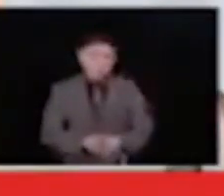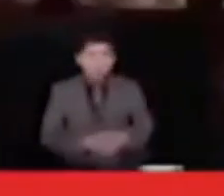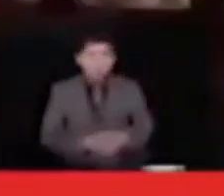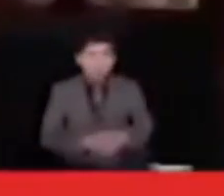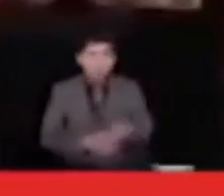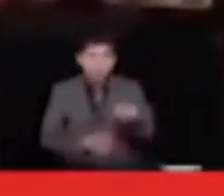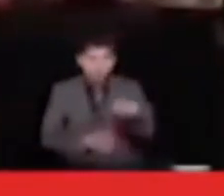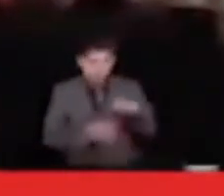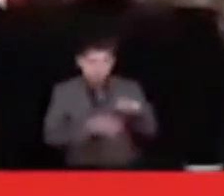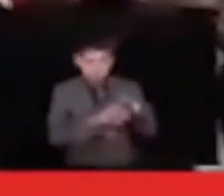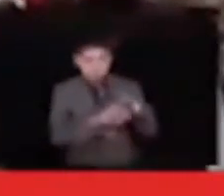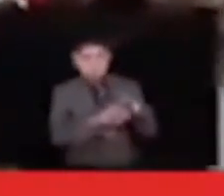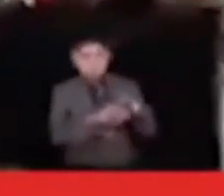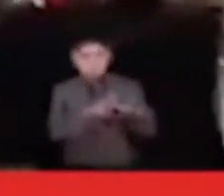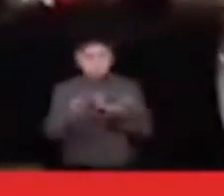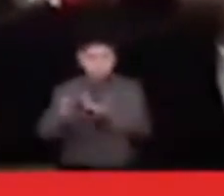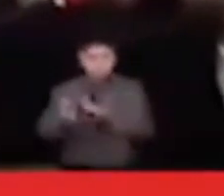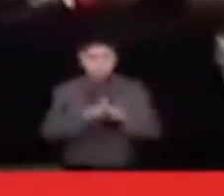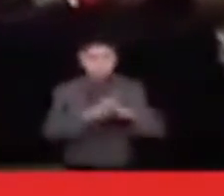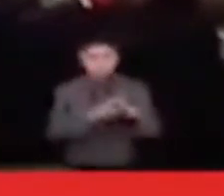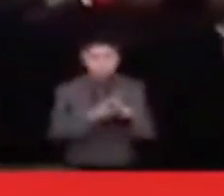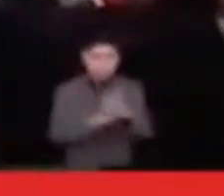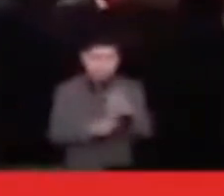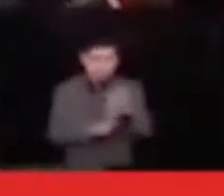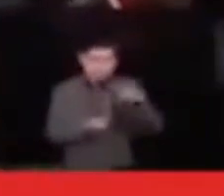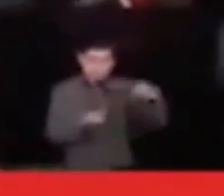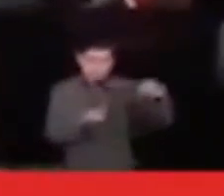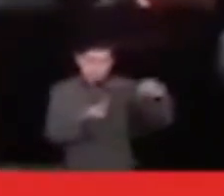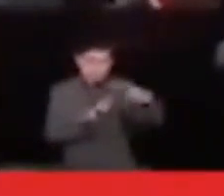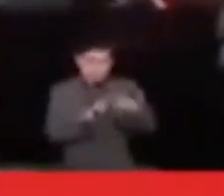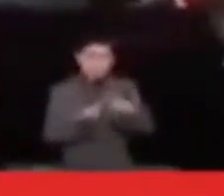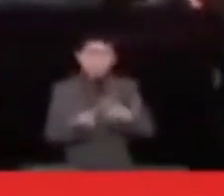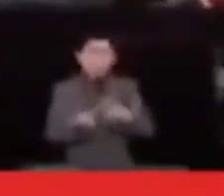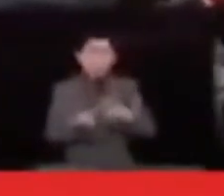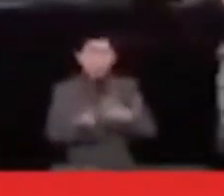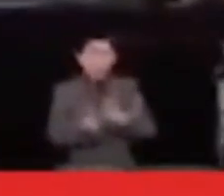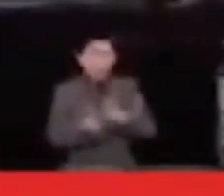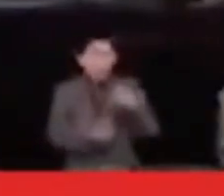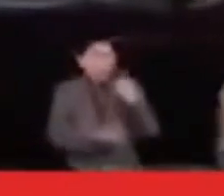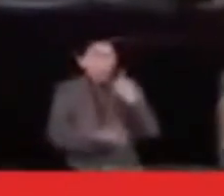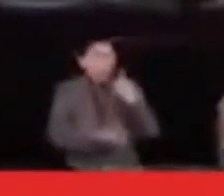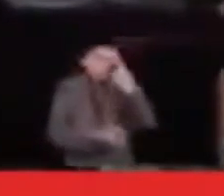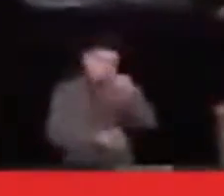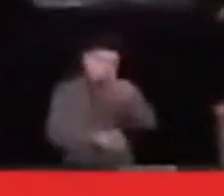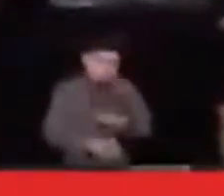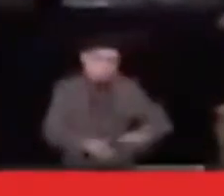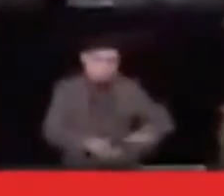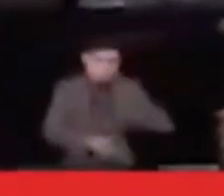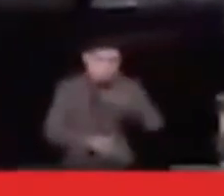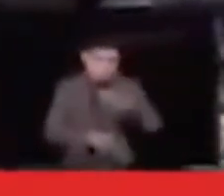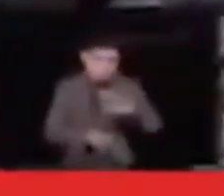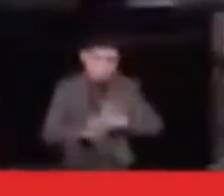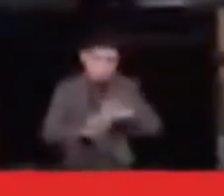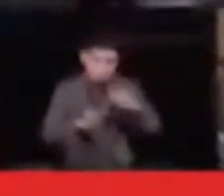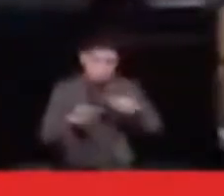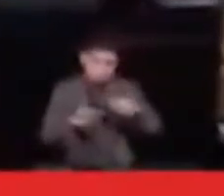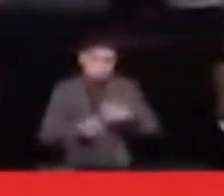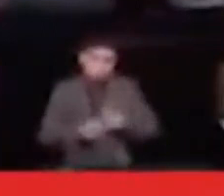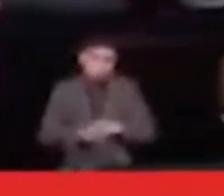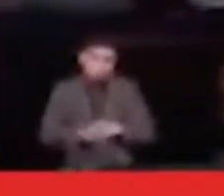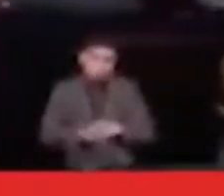una gran alianza entre los partidos políticos con la sociedad civil, un